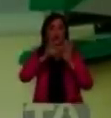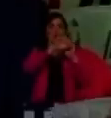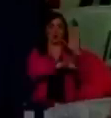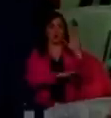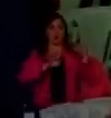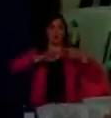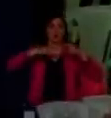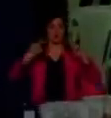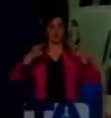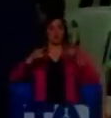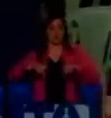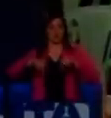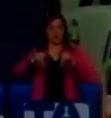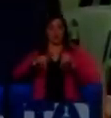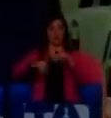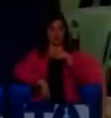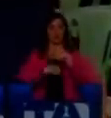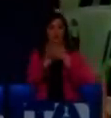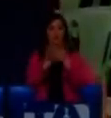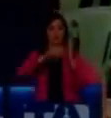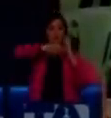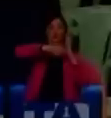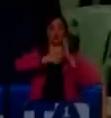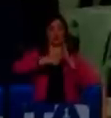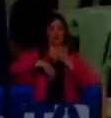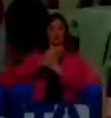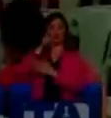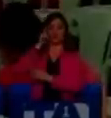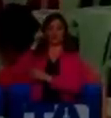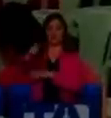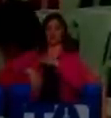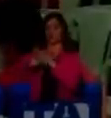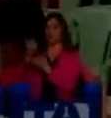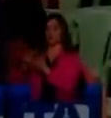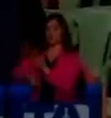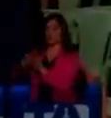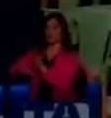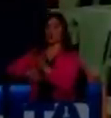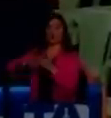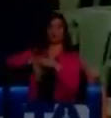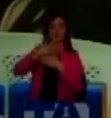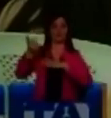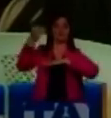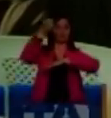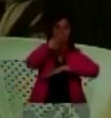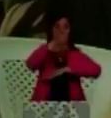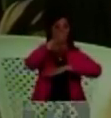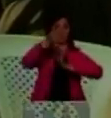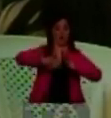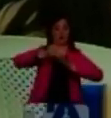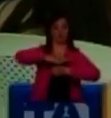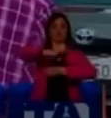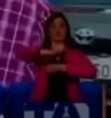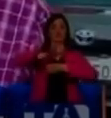Constitución. Que nos permita tener nuevo contralor, nuevo fiscal, nuevos jueces, nuevo procurador, etcétera. Con el objetivo